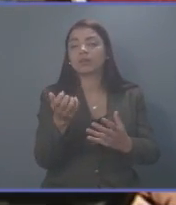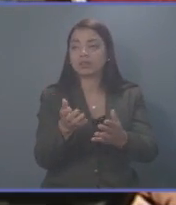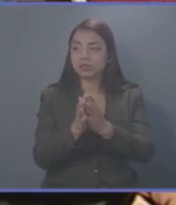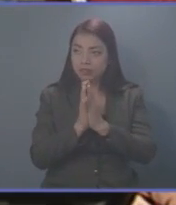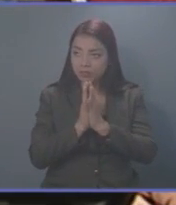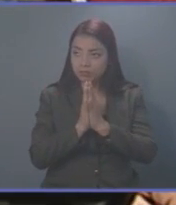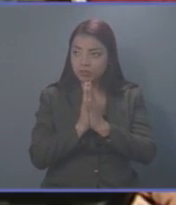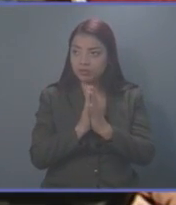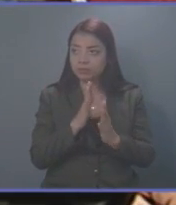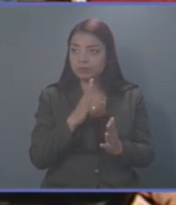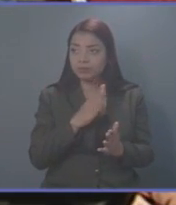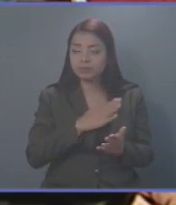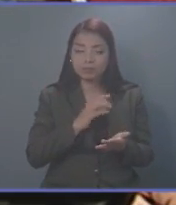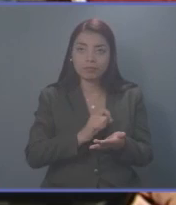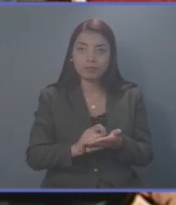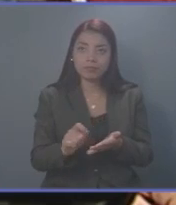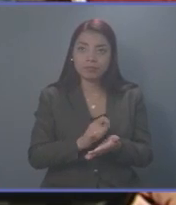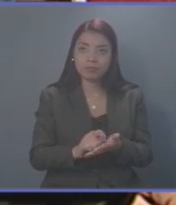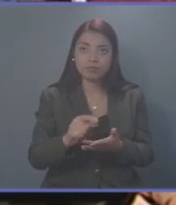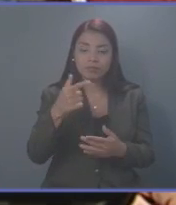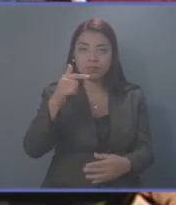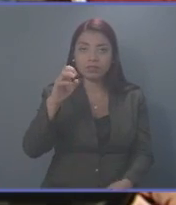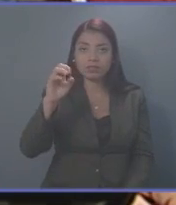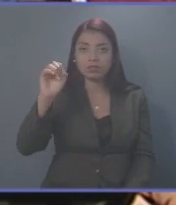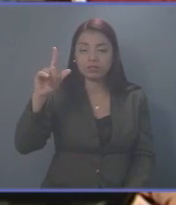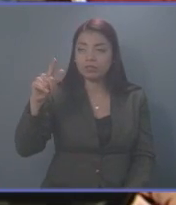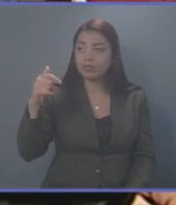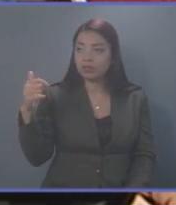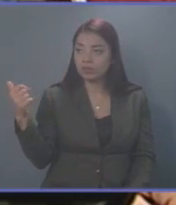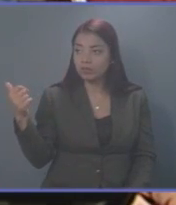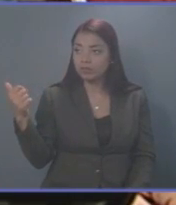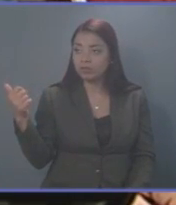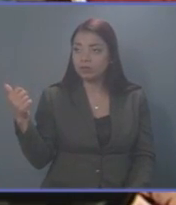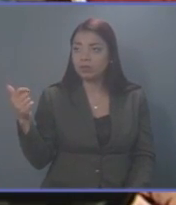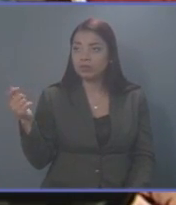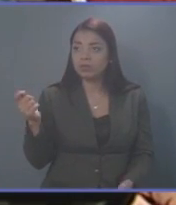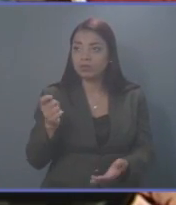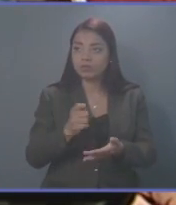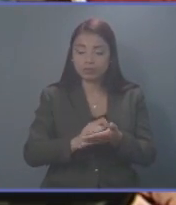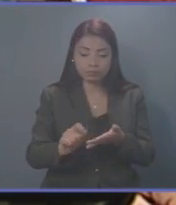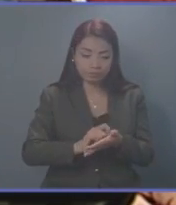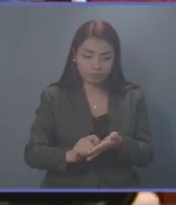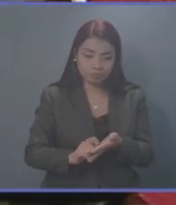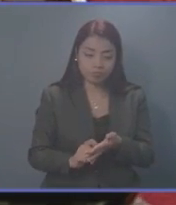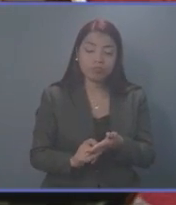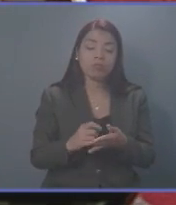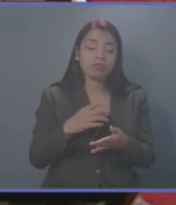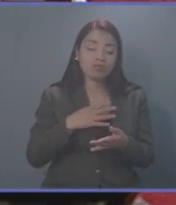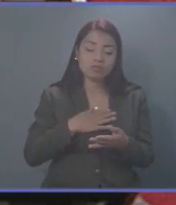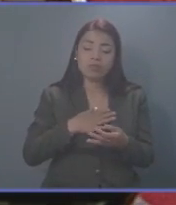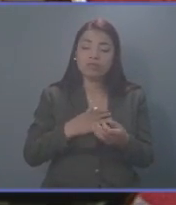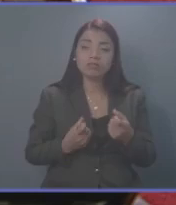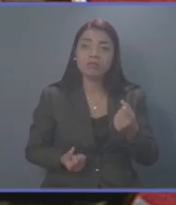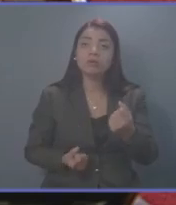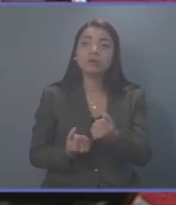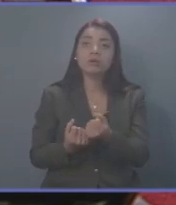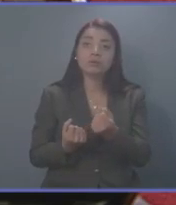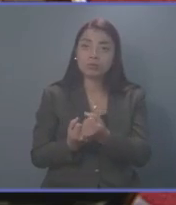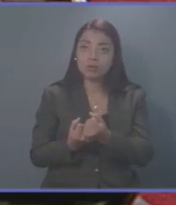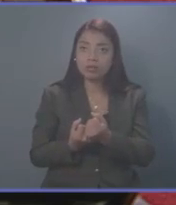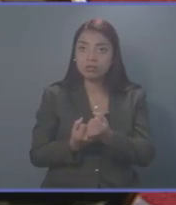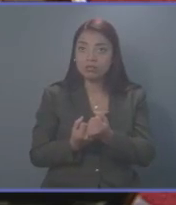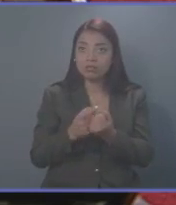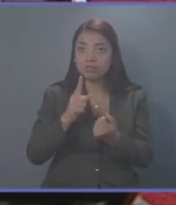solicitar, tome nota el equipo de operaciones para sumarme a los mocionantes de